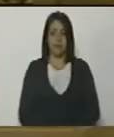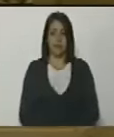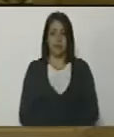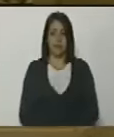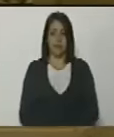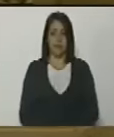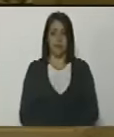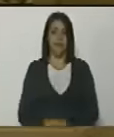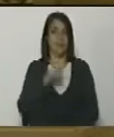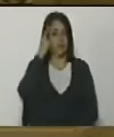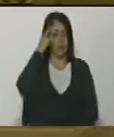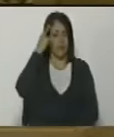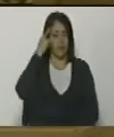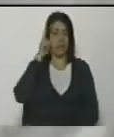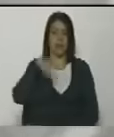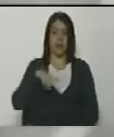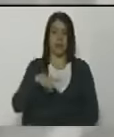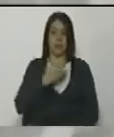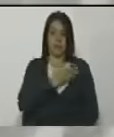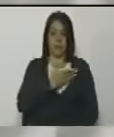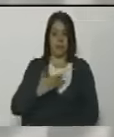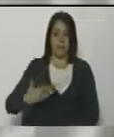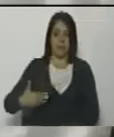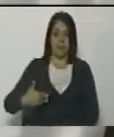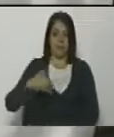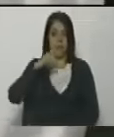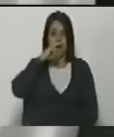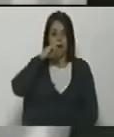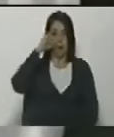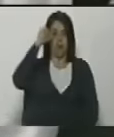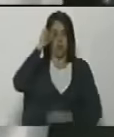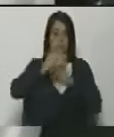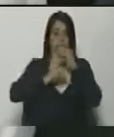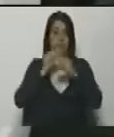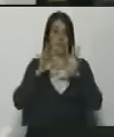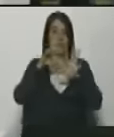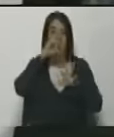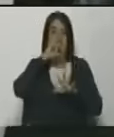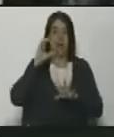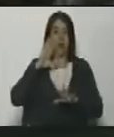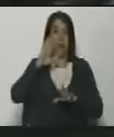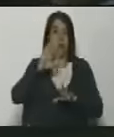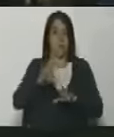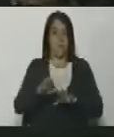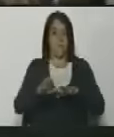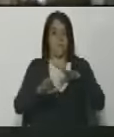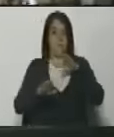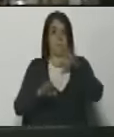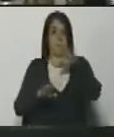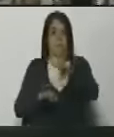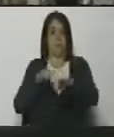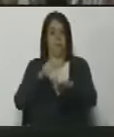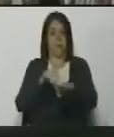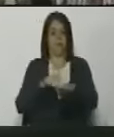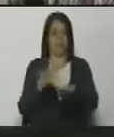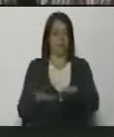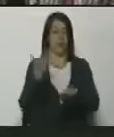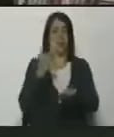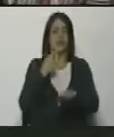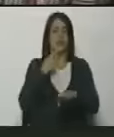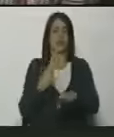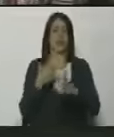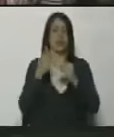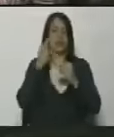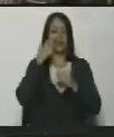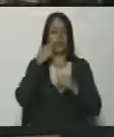y reconocer por supuesto que fue el presidente Nicolás Maduro quien hace 10 años daba el paso, además decir, y decirlo con